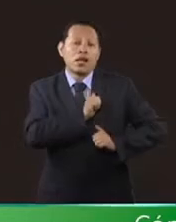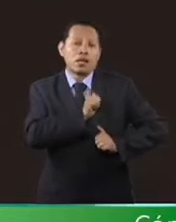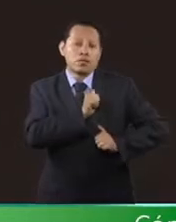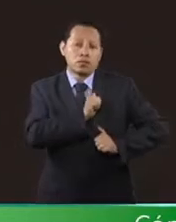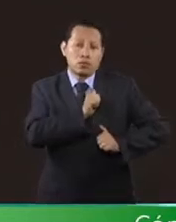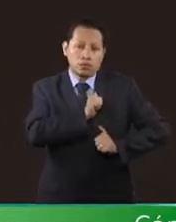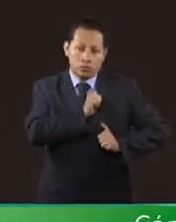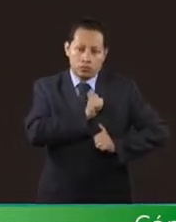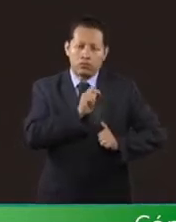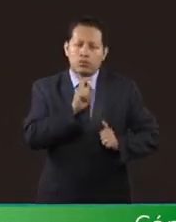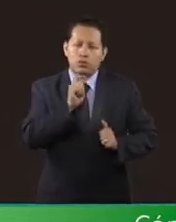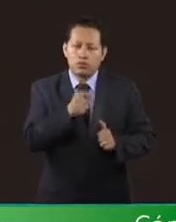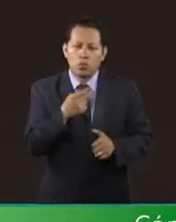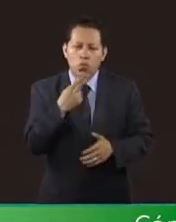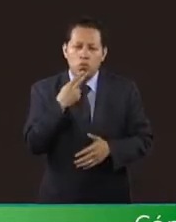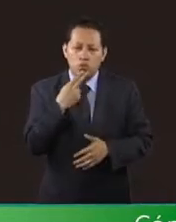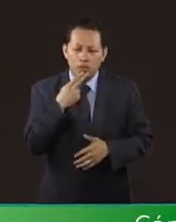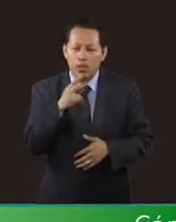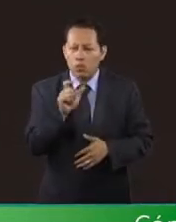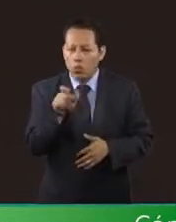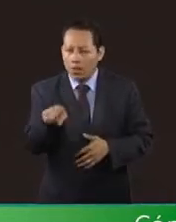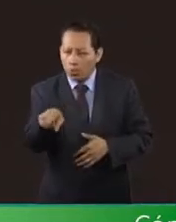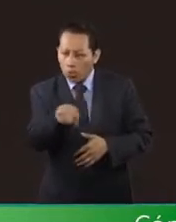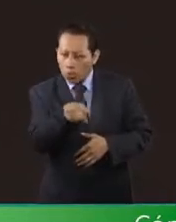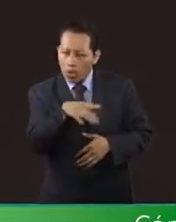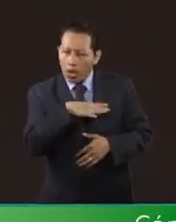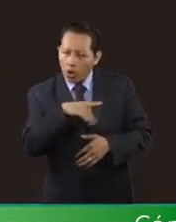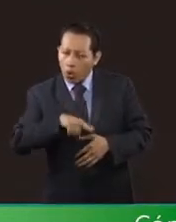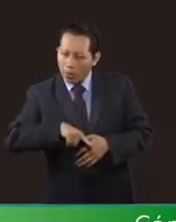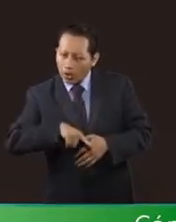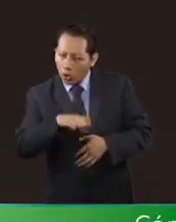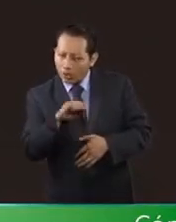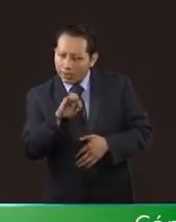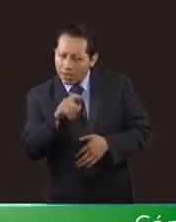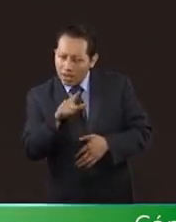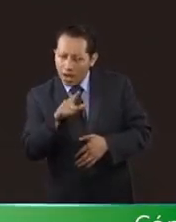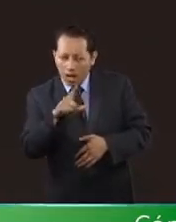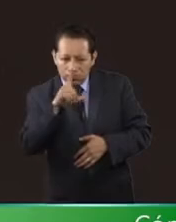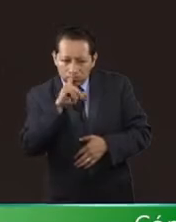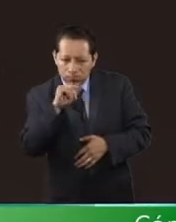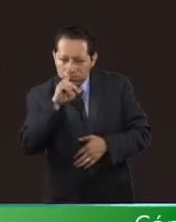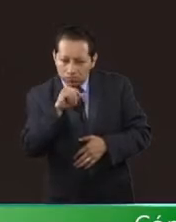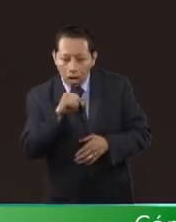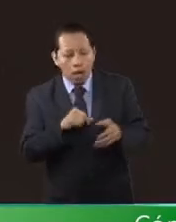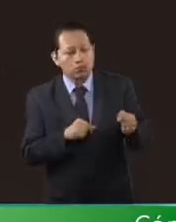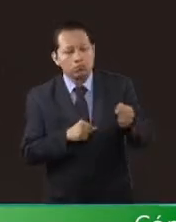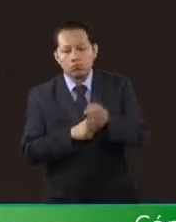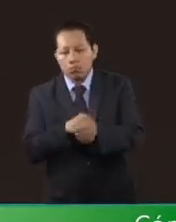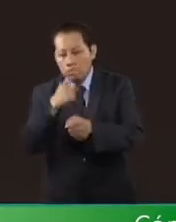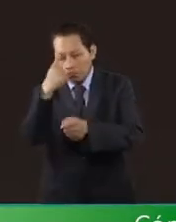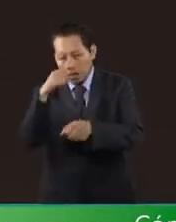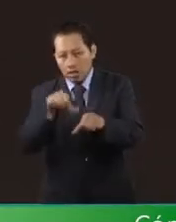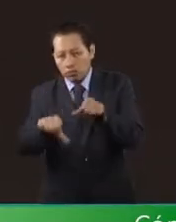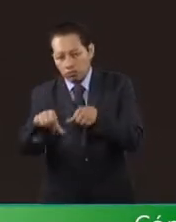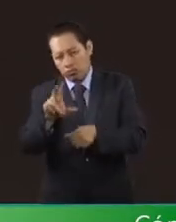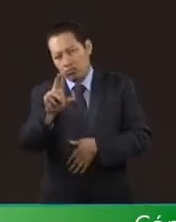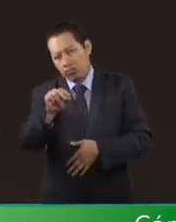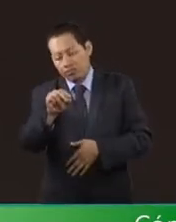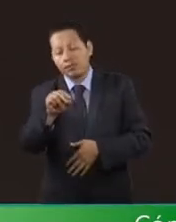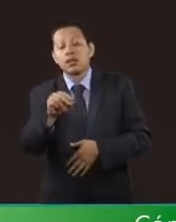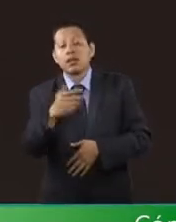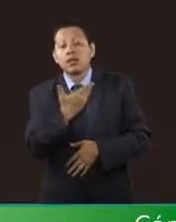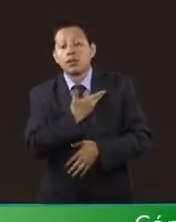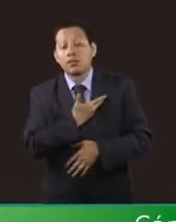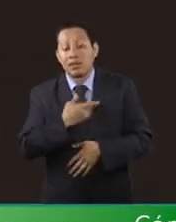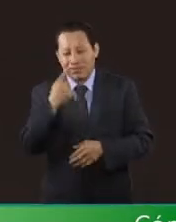las incapacidades de los gobiernos civiles. Escuchemos al presidente. Esa institución que es